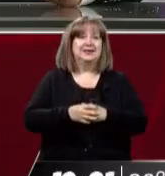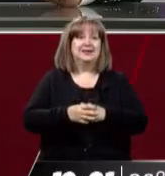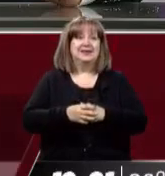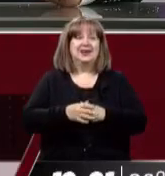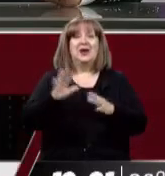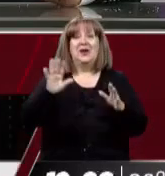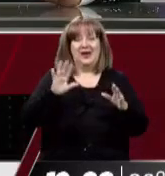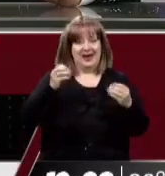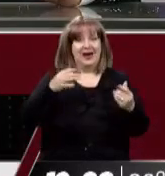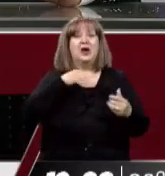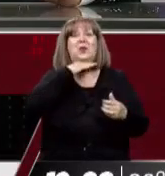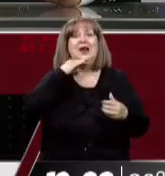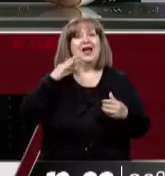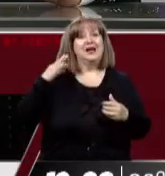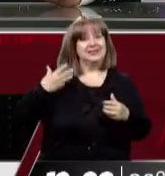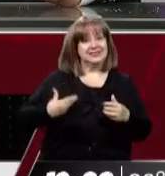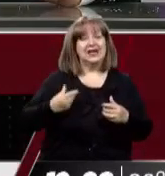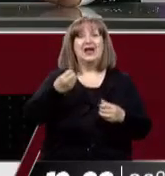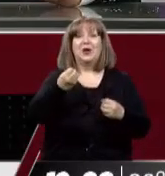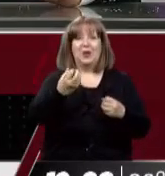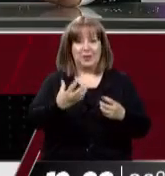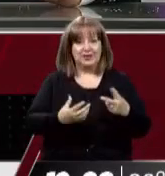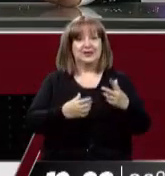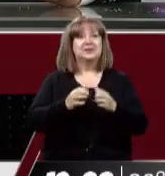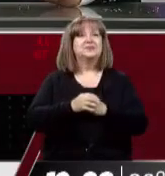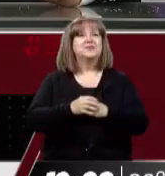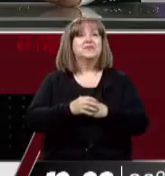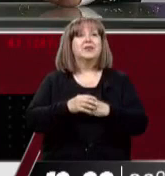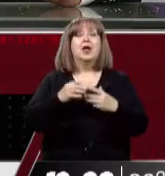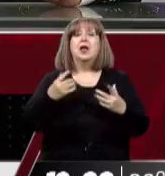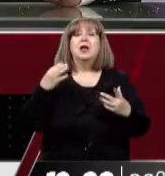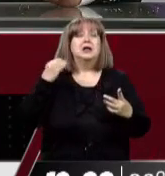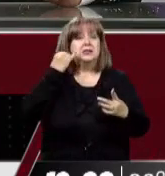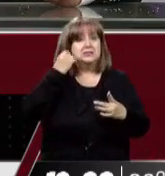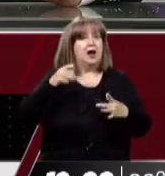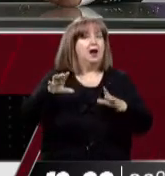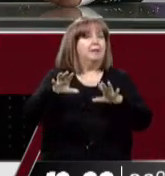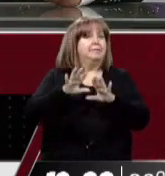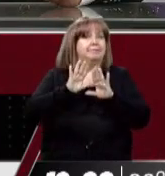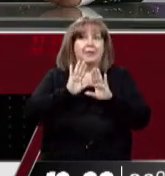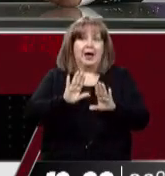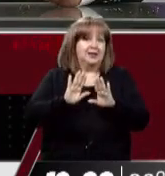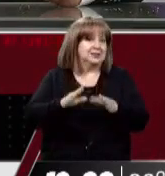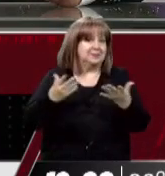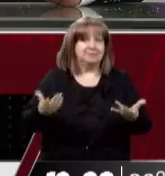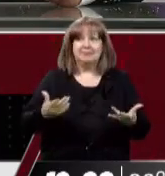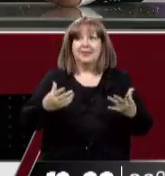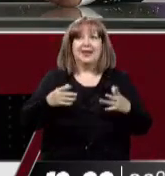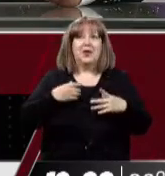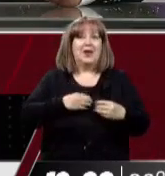Hola, hola Juli, hola Gise, hola, hola a todos los chicos que están ahí en el estudio. La pasión mundialista ha llegado a todas partes, ha